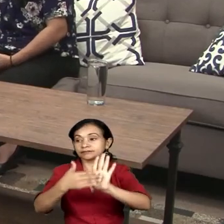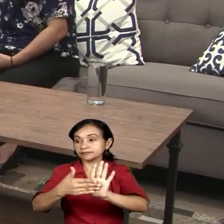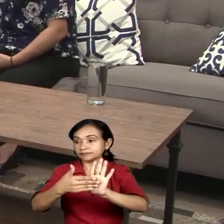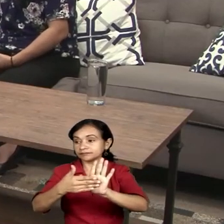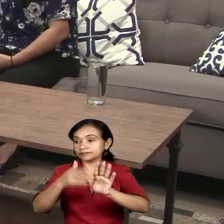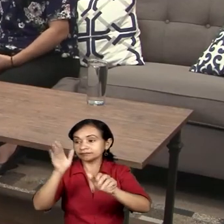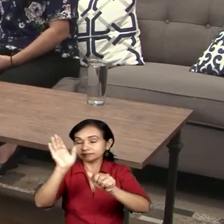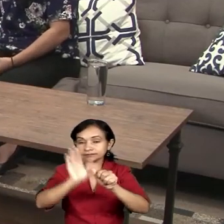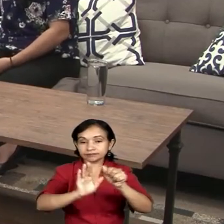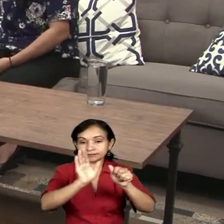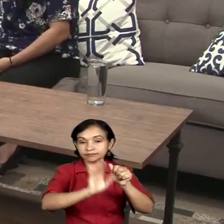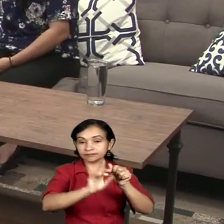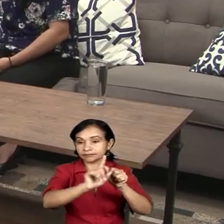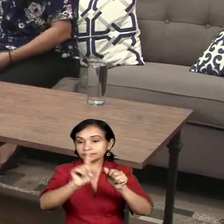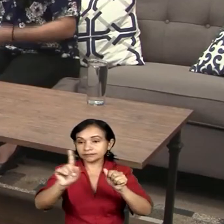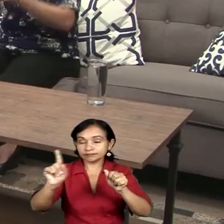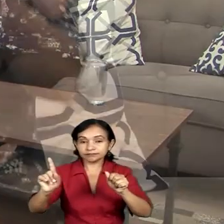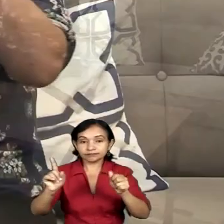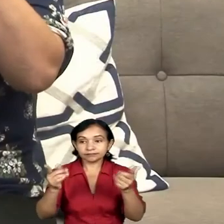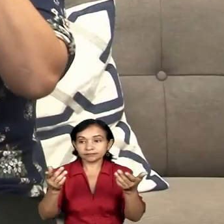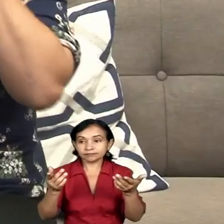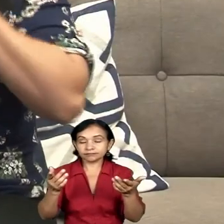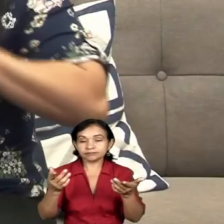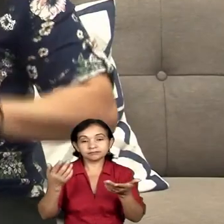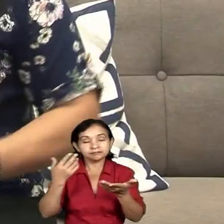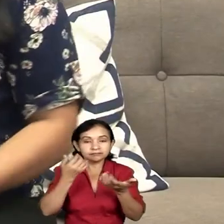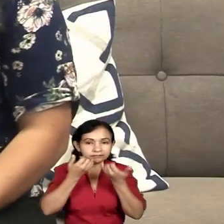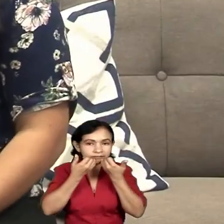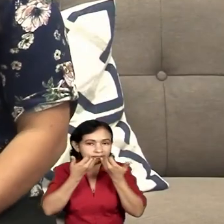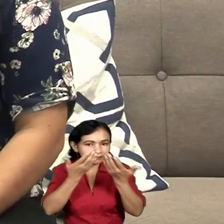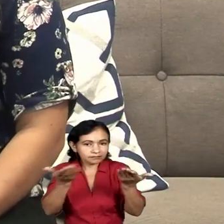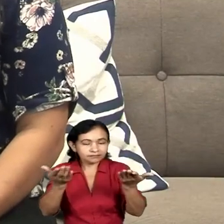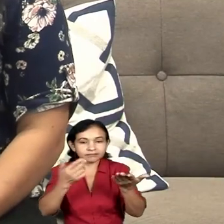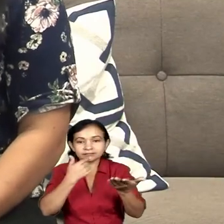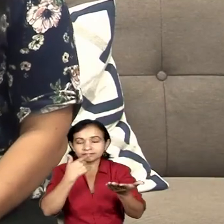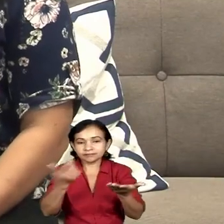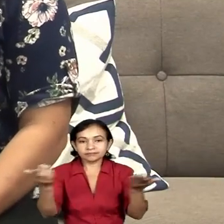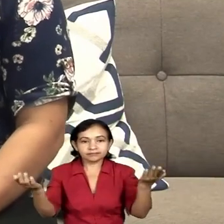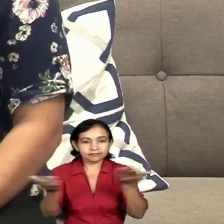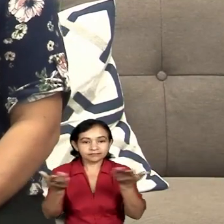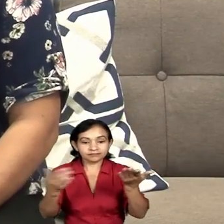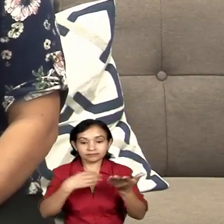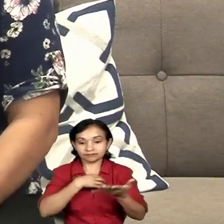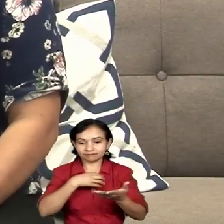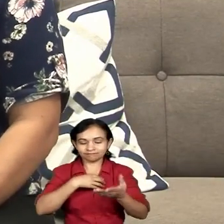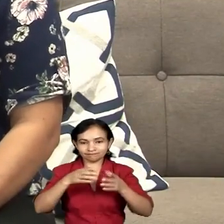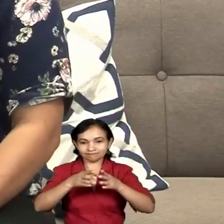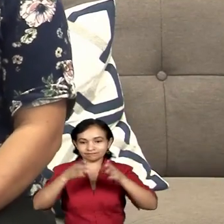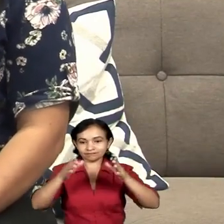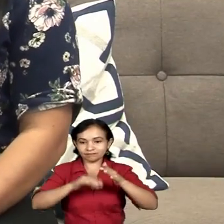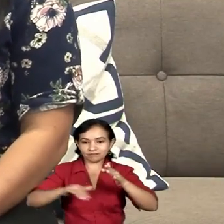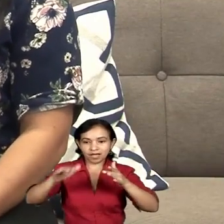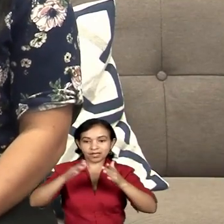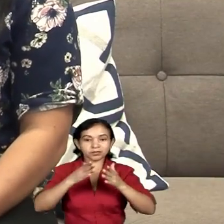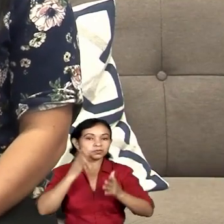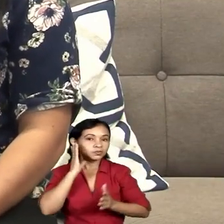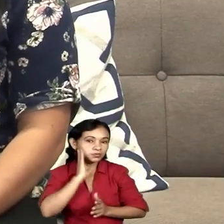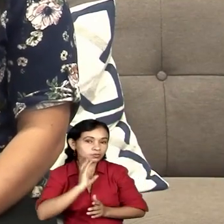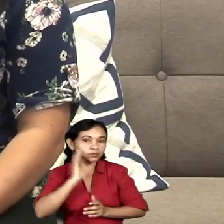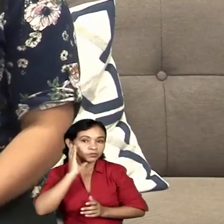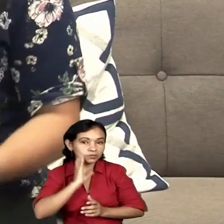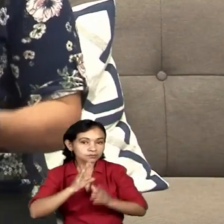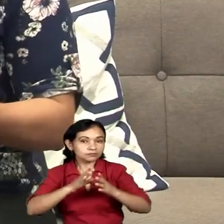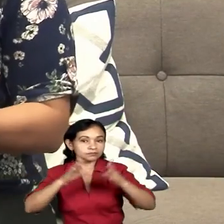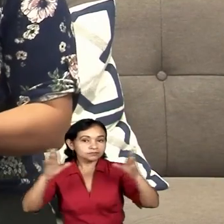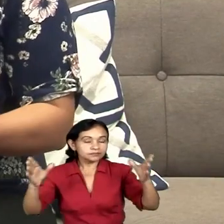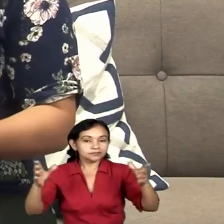uno de los eventos o nos reportan ellos mismos realmente cómo ellos han crecido a través de esos espacios y esos esfuerzos que